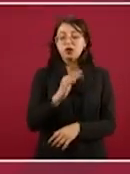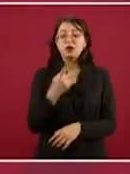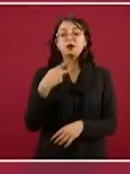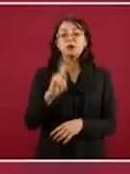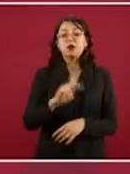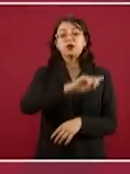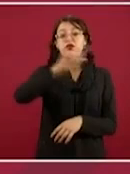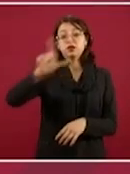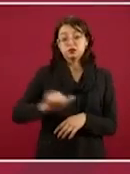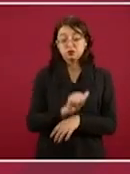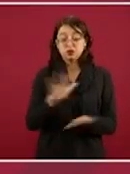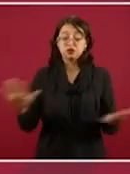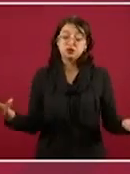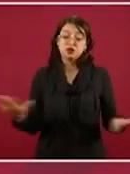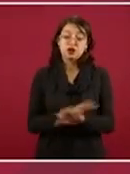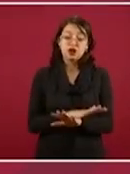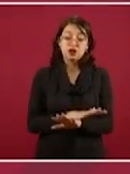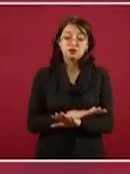la Constitución,